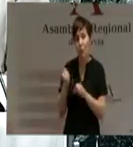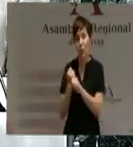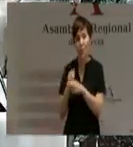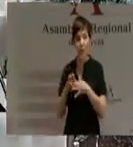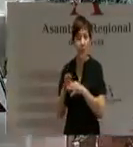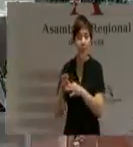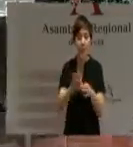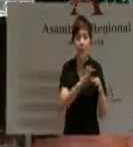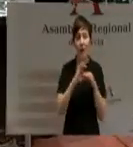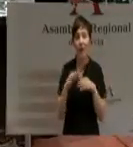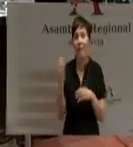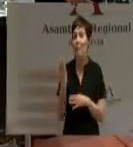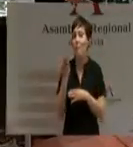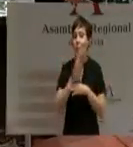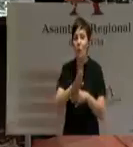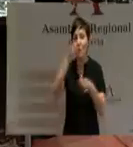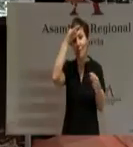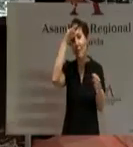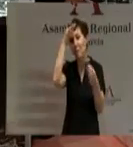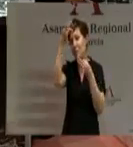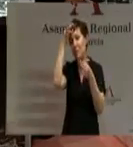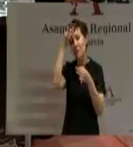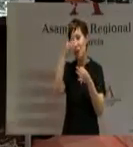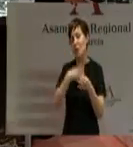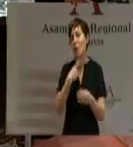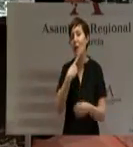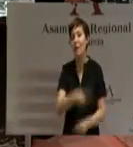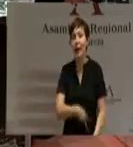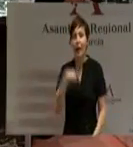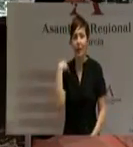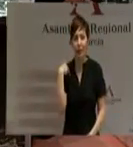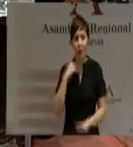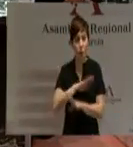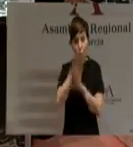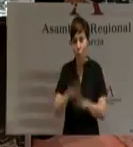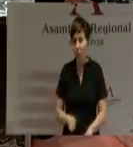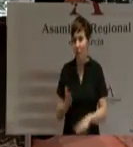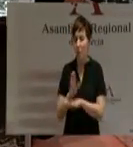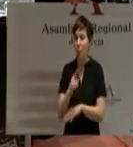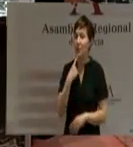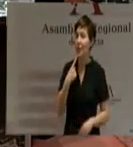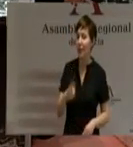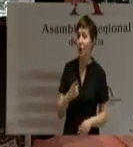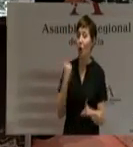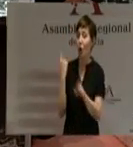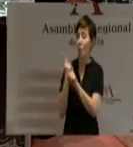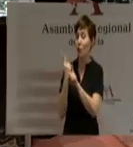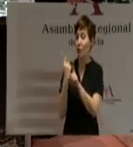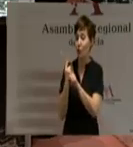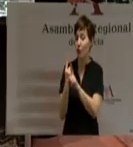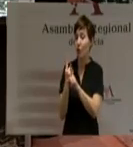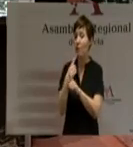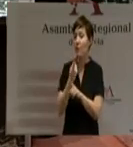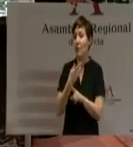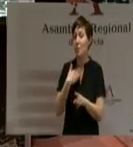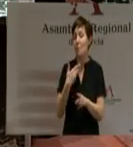las propuestas y acabo con una. No nos pida a la oposición que llevemos las propuestas al